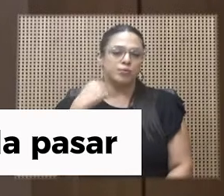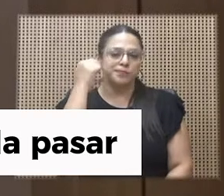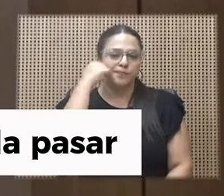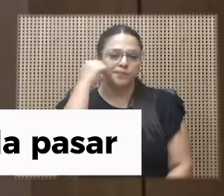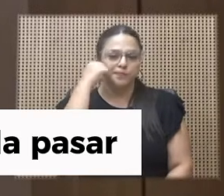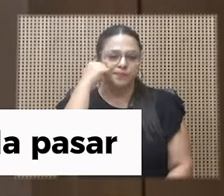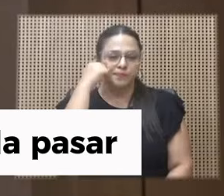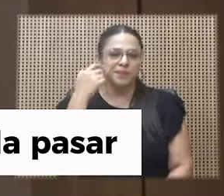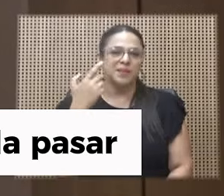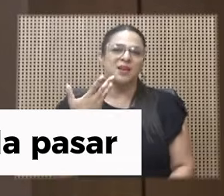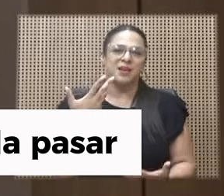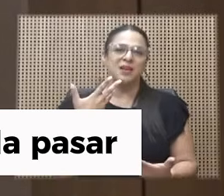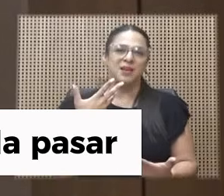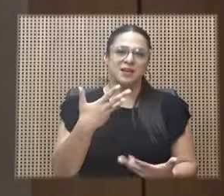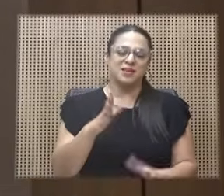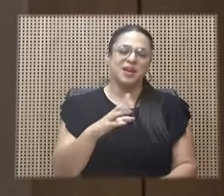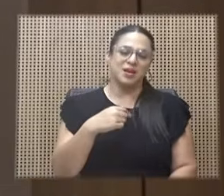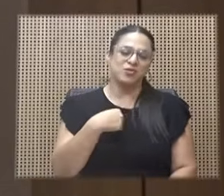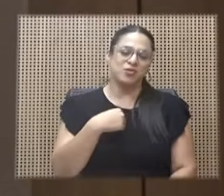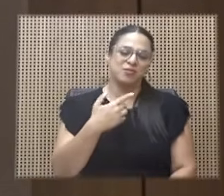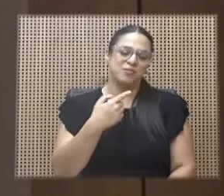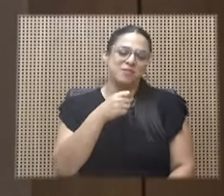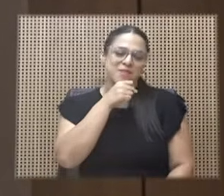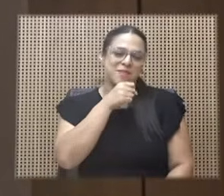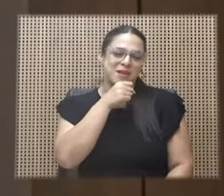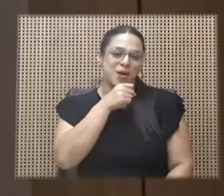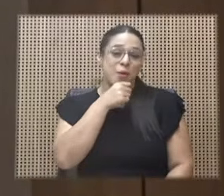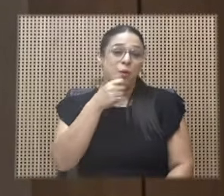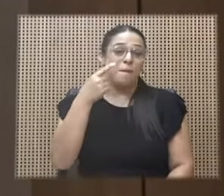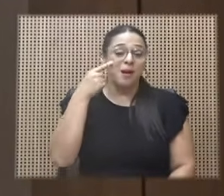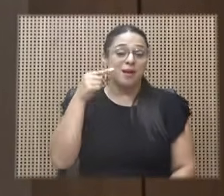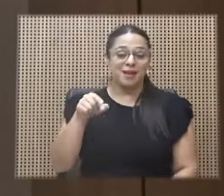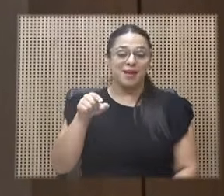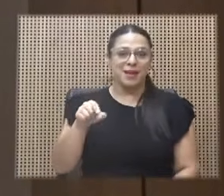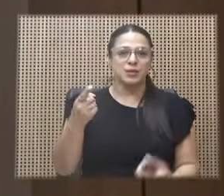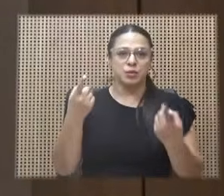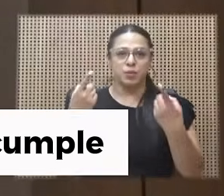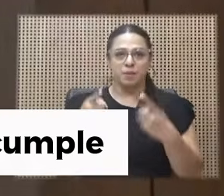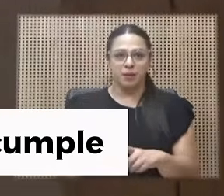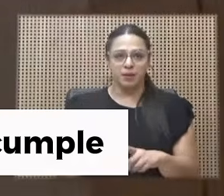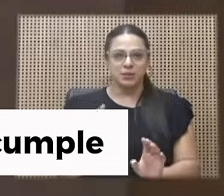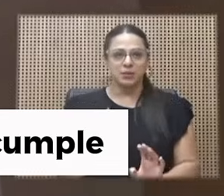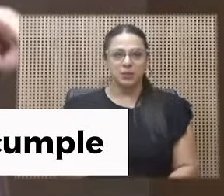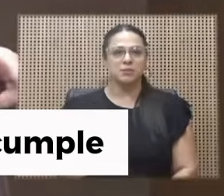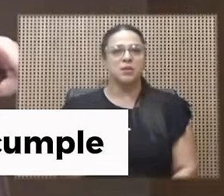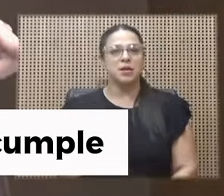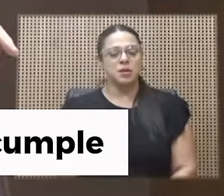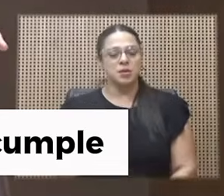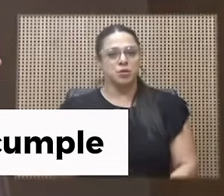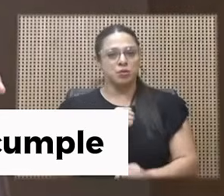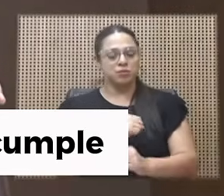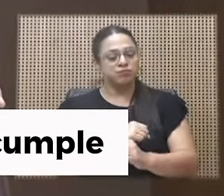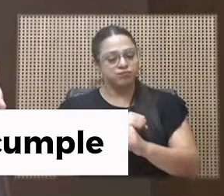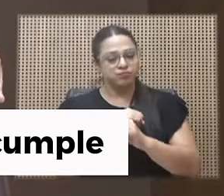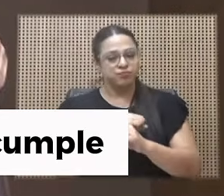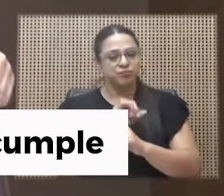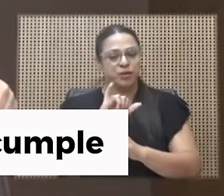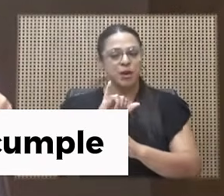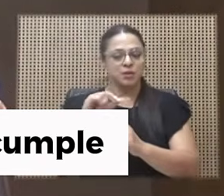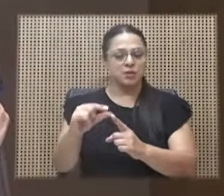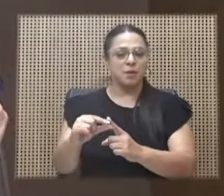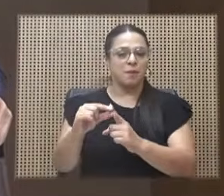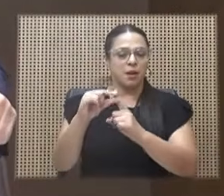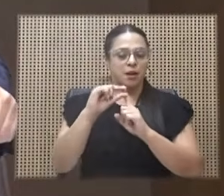Y ya estoy muy viejo para que eso pueda pasar. Y como estoy convencido de que esa palabra que me dieron